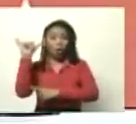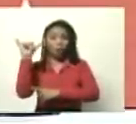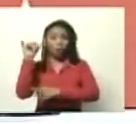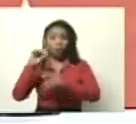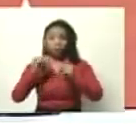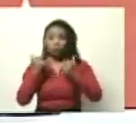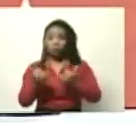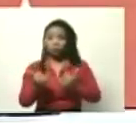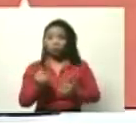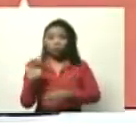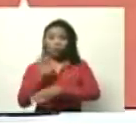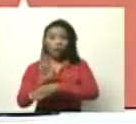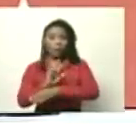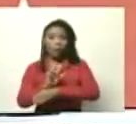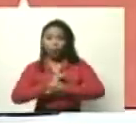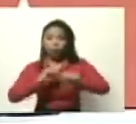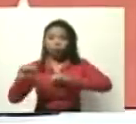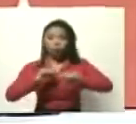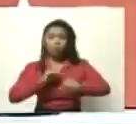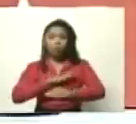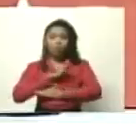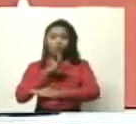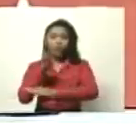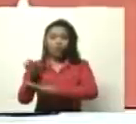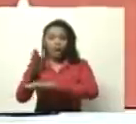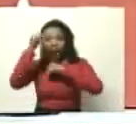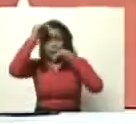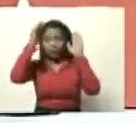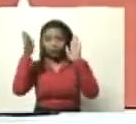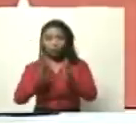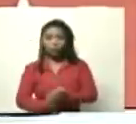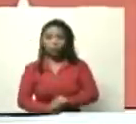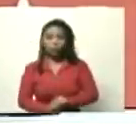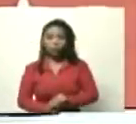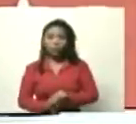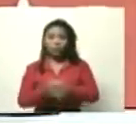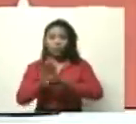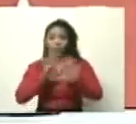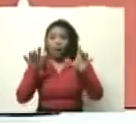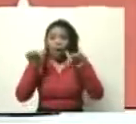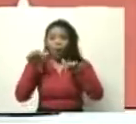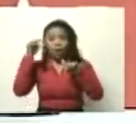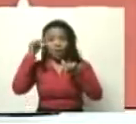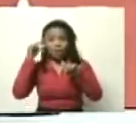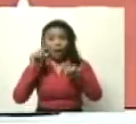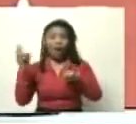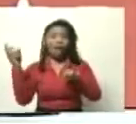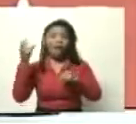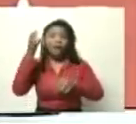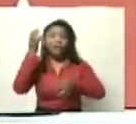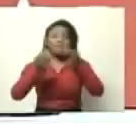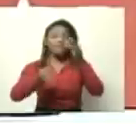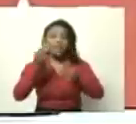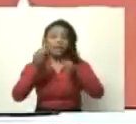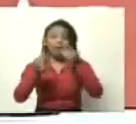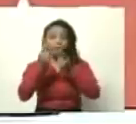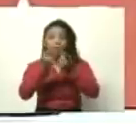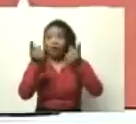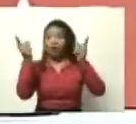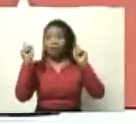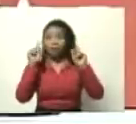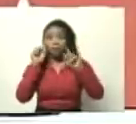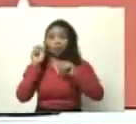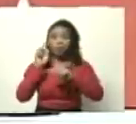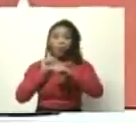inmediatamente nos abocamos a atenderla. Y ya hoy día hay fiscales designados, fiscal de ambiente, han